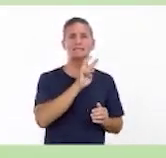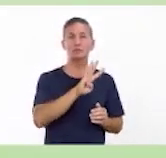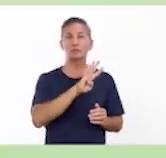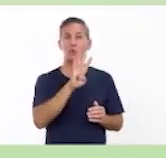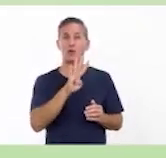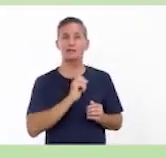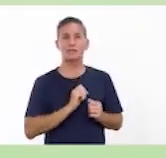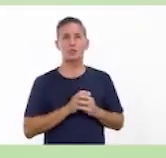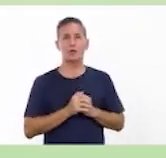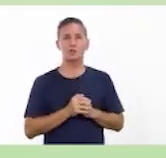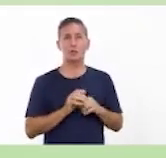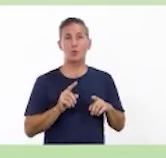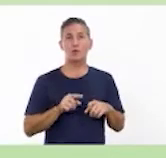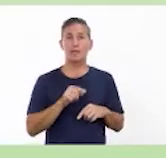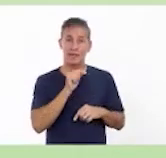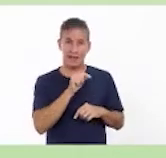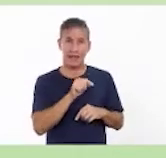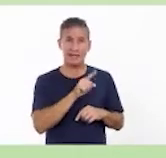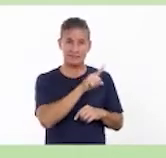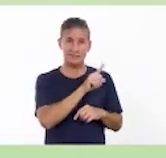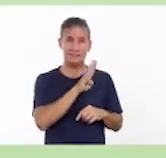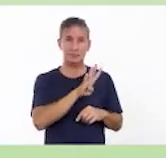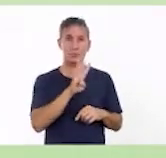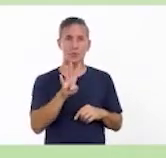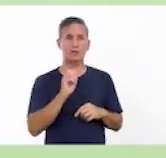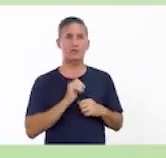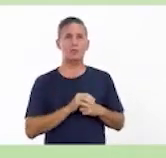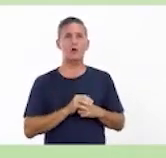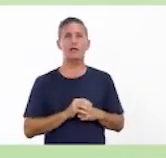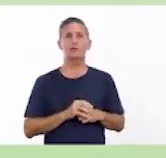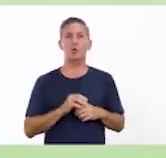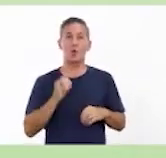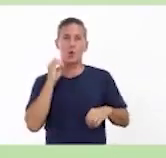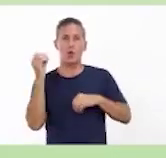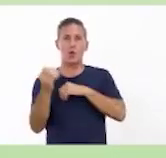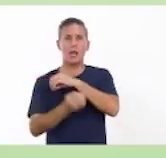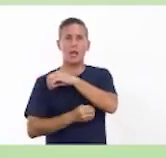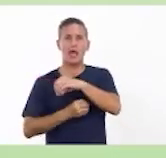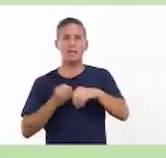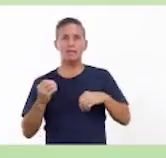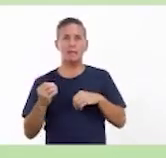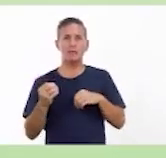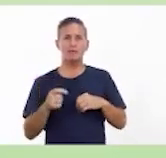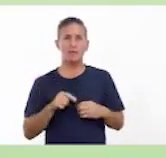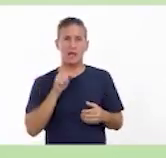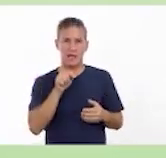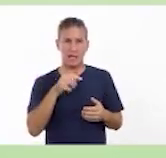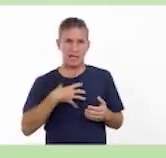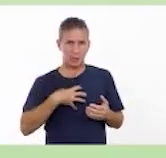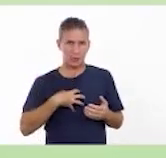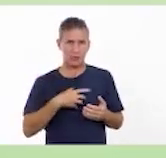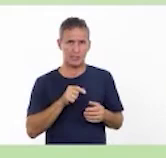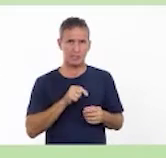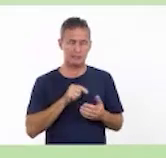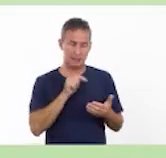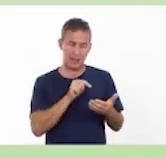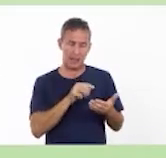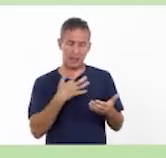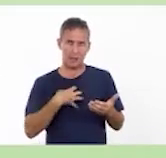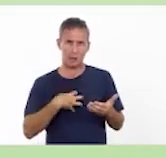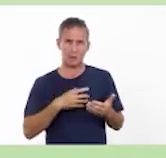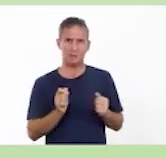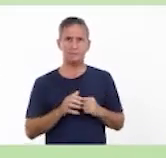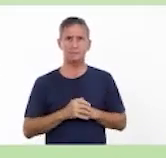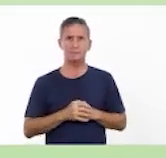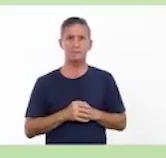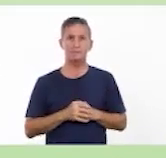Está la lectura de la obra, la metamorfosis. Ahí lo tienen, no hay dificultad con esto. ¿Y cuáles